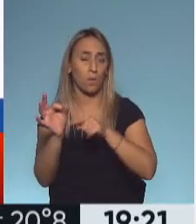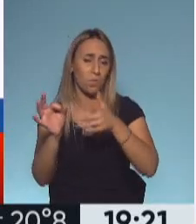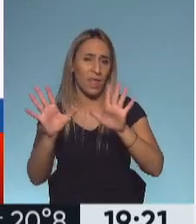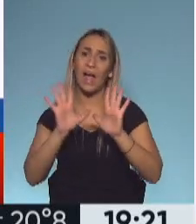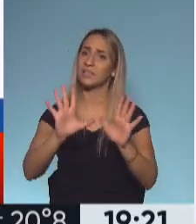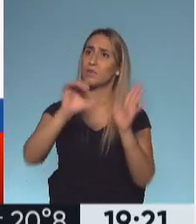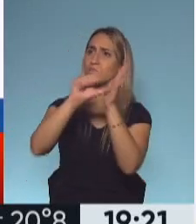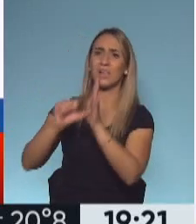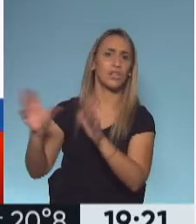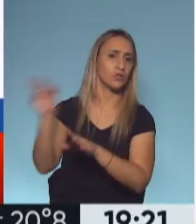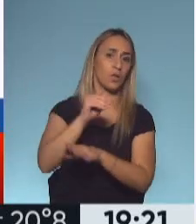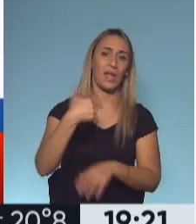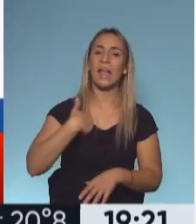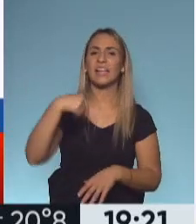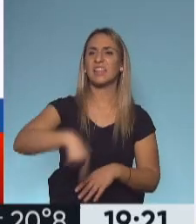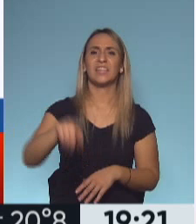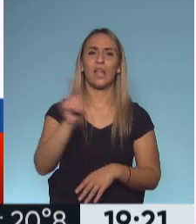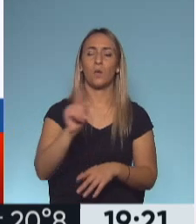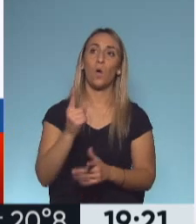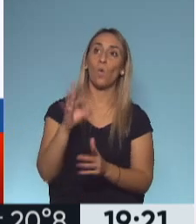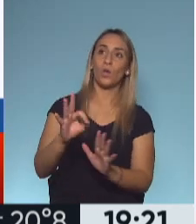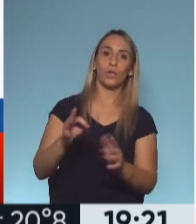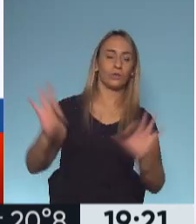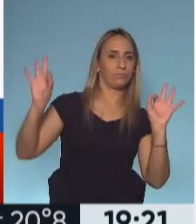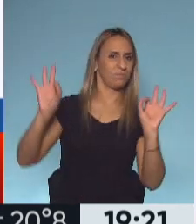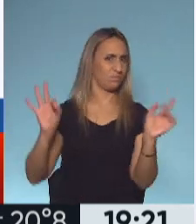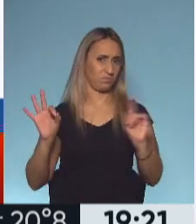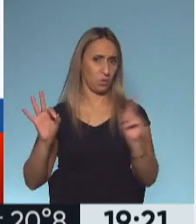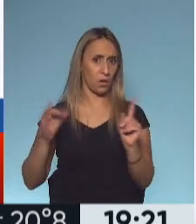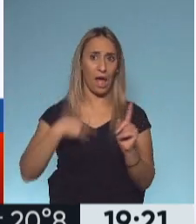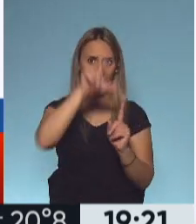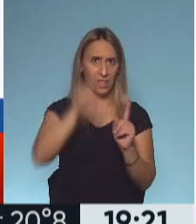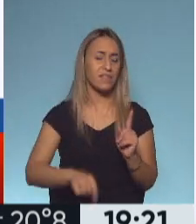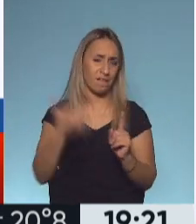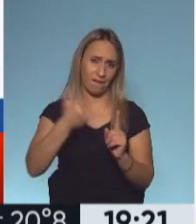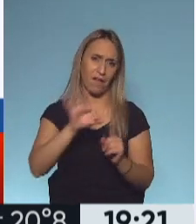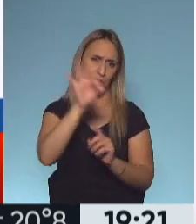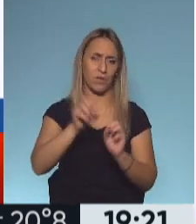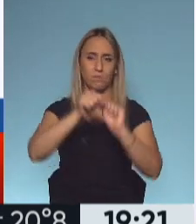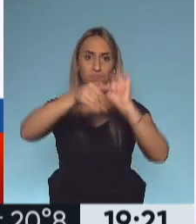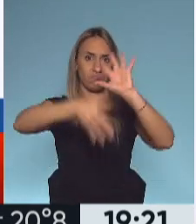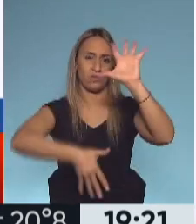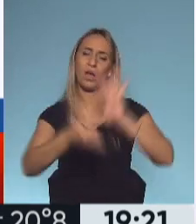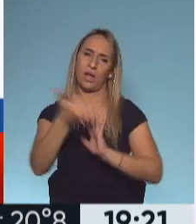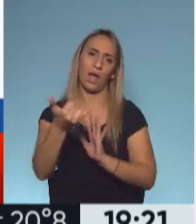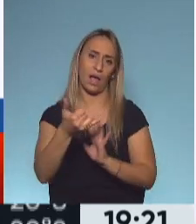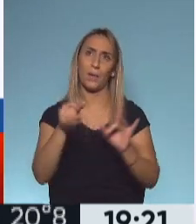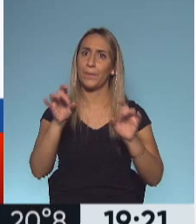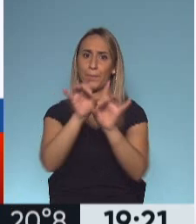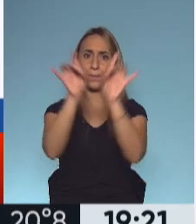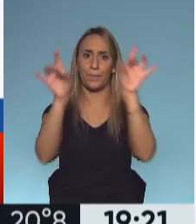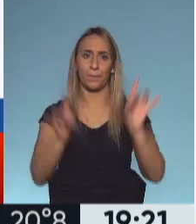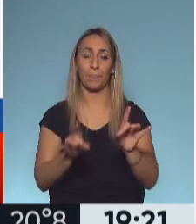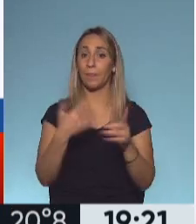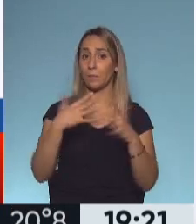mundo y la Argentina no es la excepción, porque toda la Argentina tiene una circulación viral muy intensa. Así que podría ocurrir en cualquier lugar de la Argentina, así como ha ocurrido en